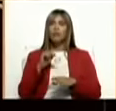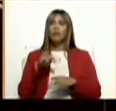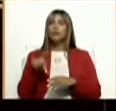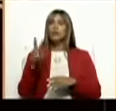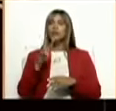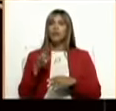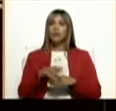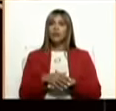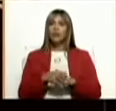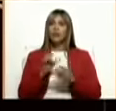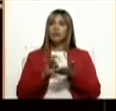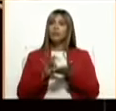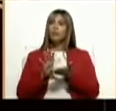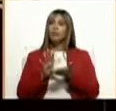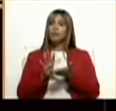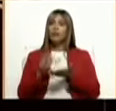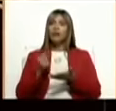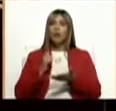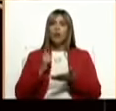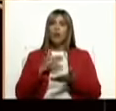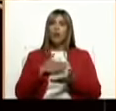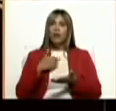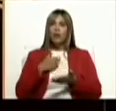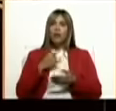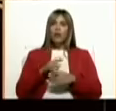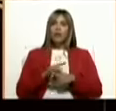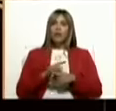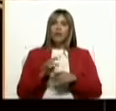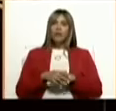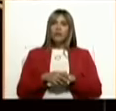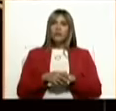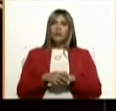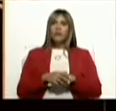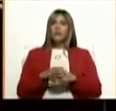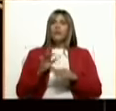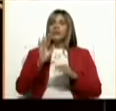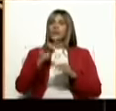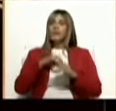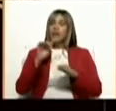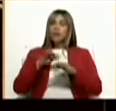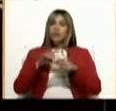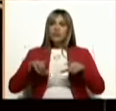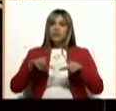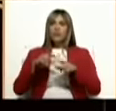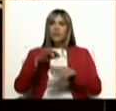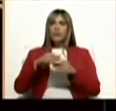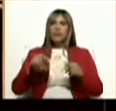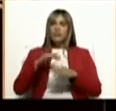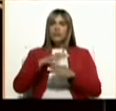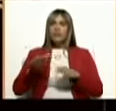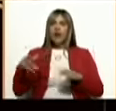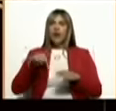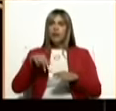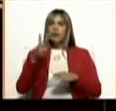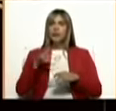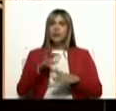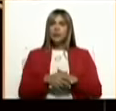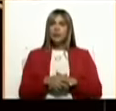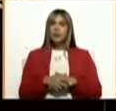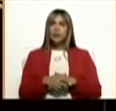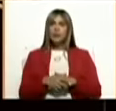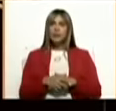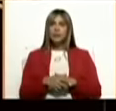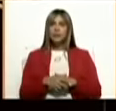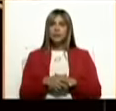república expulsa a cualquiera que intente hollar el sagrado suelo o el sagrado mar territorial de la